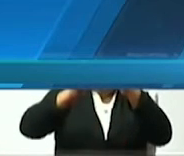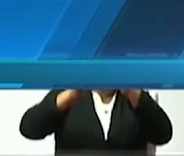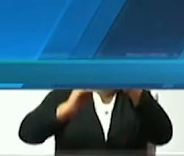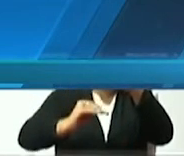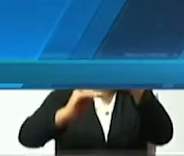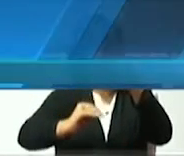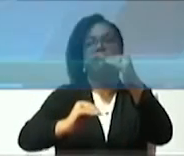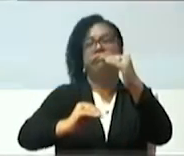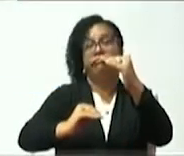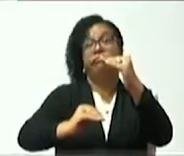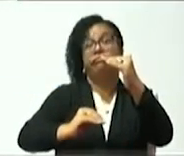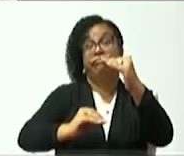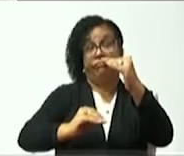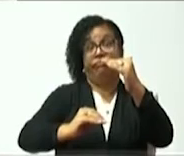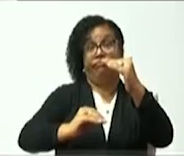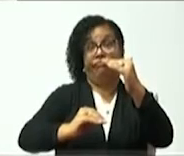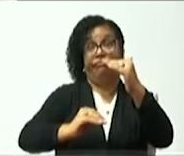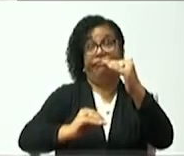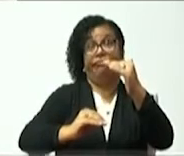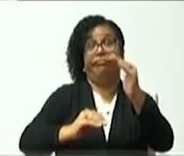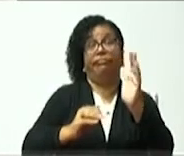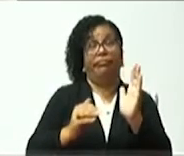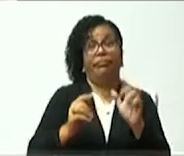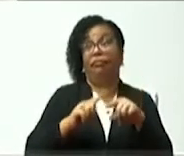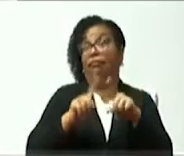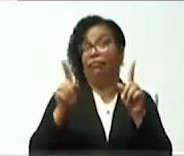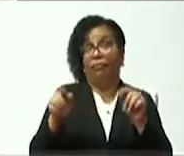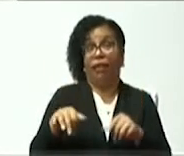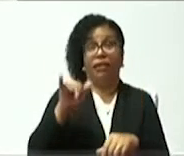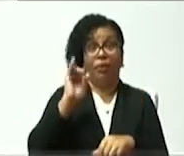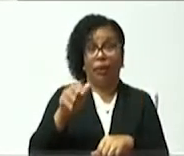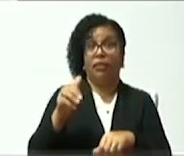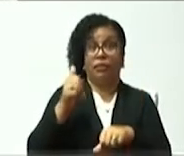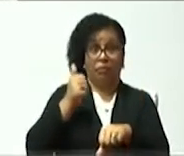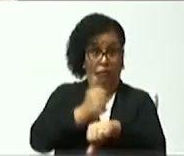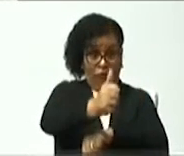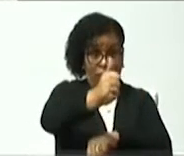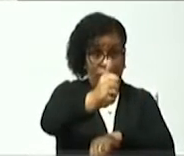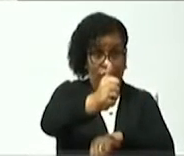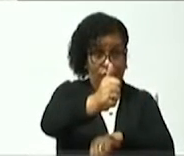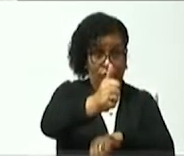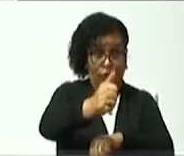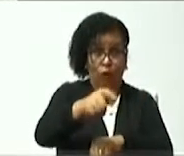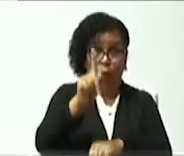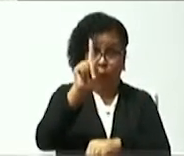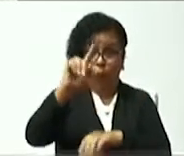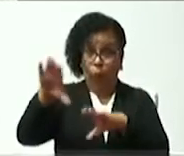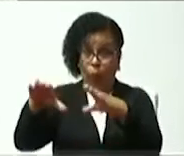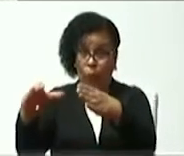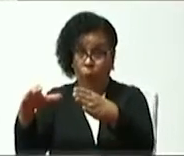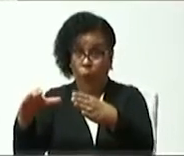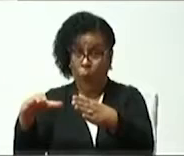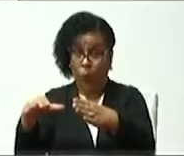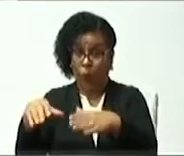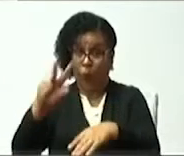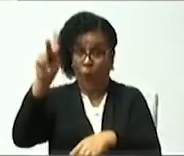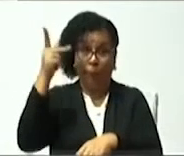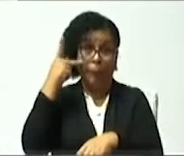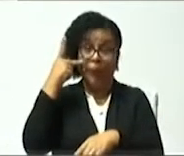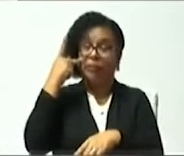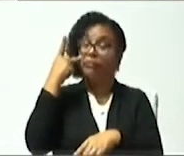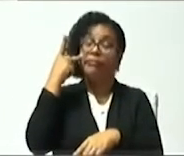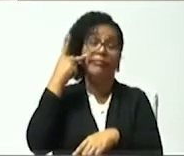exento casi ningunos de las bancadas que estamos aquí casi porque hay bancadas que no tienen nada que ver